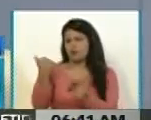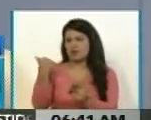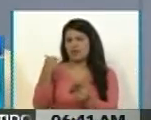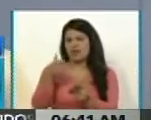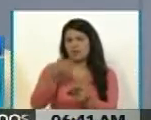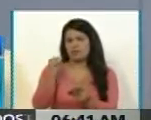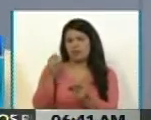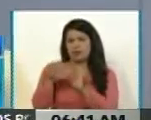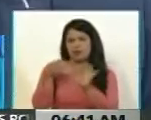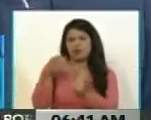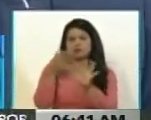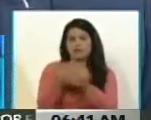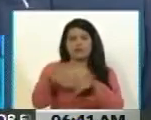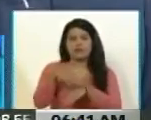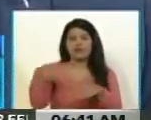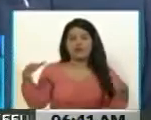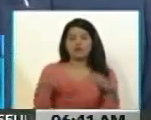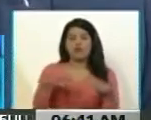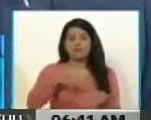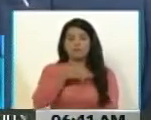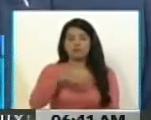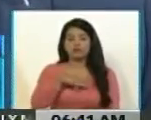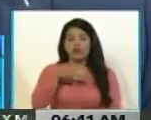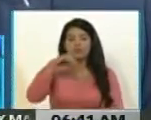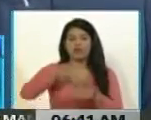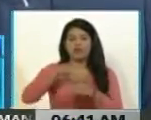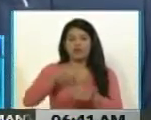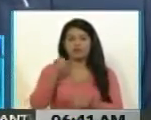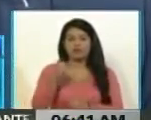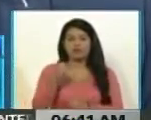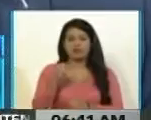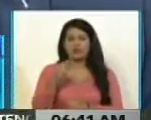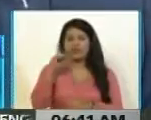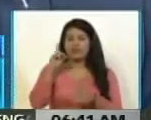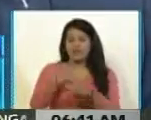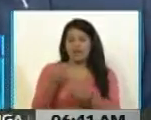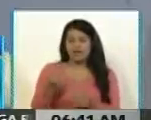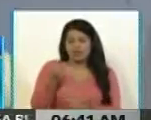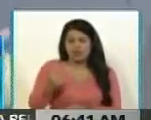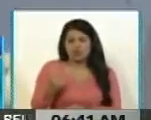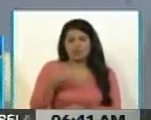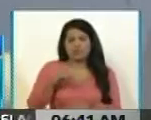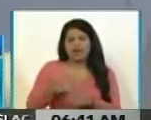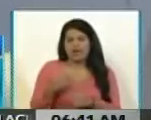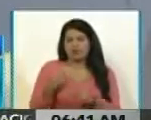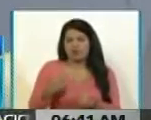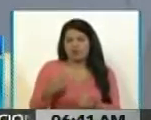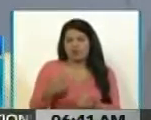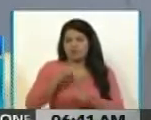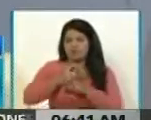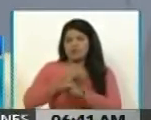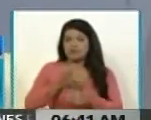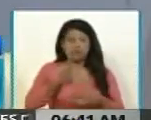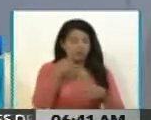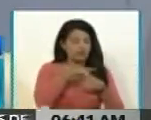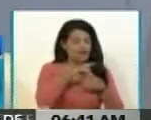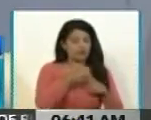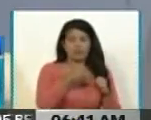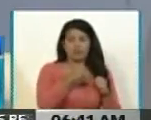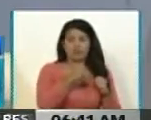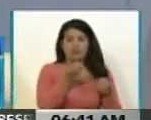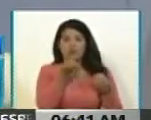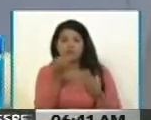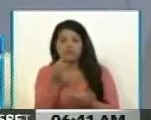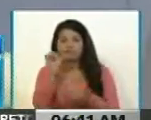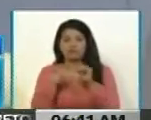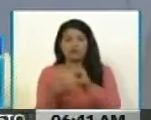de la misión El Dato Duro. El Dato Duro. Porque bueno, tenemos mucha información, muchos datos que dar desde la